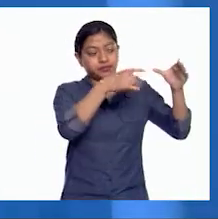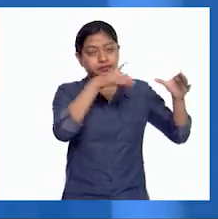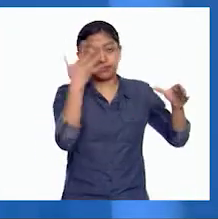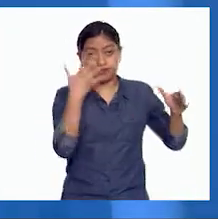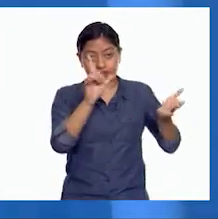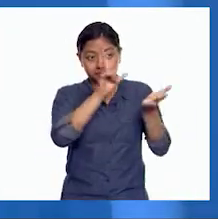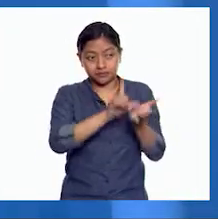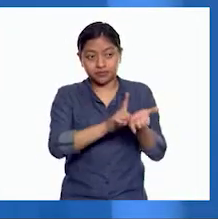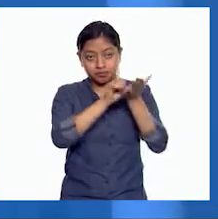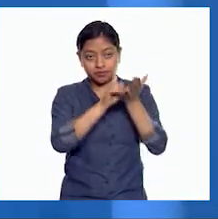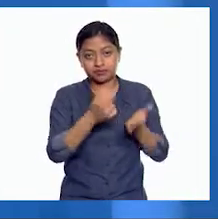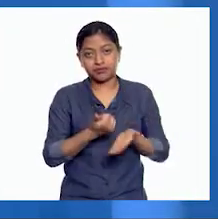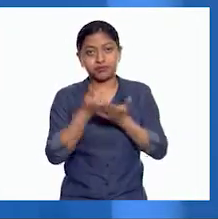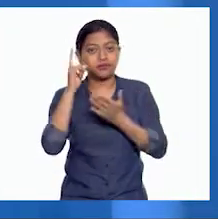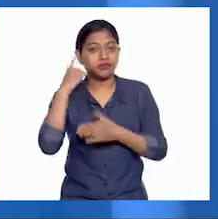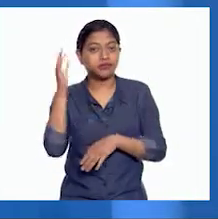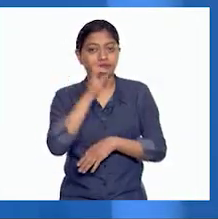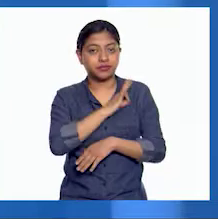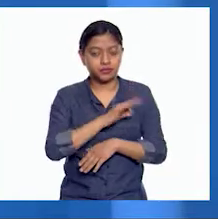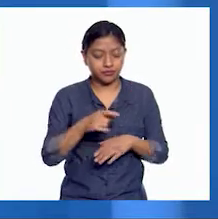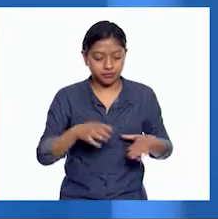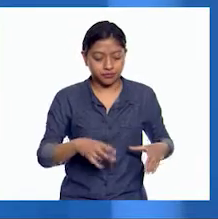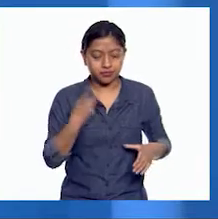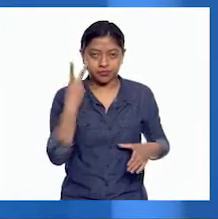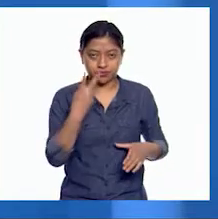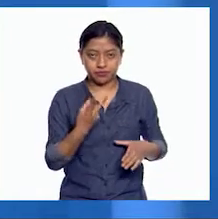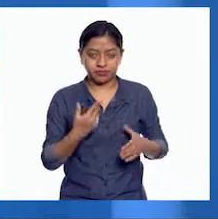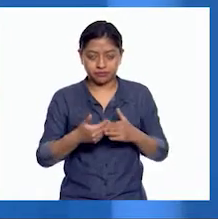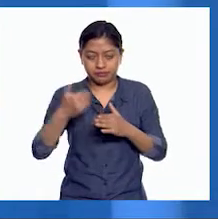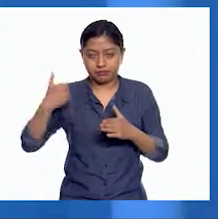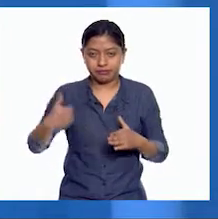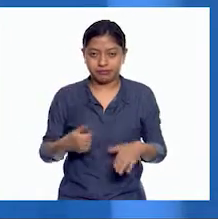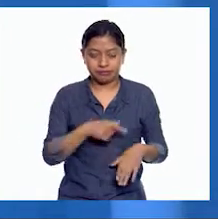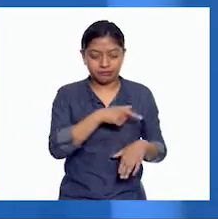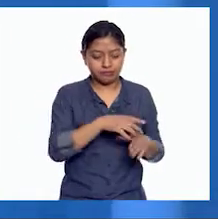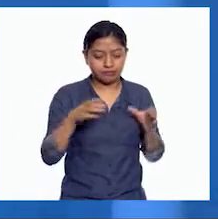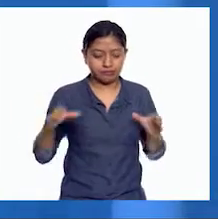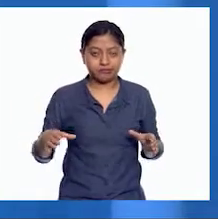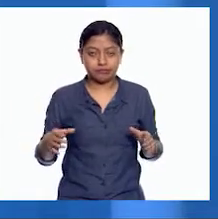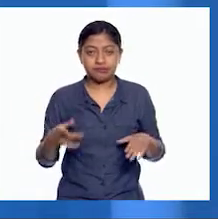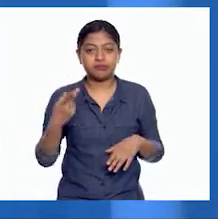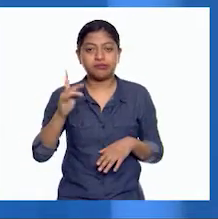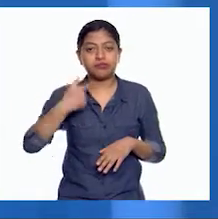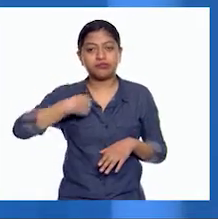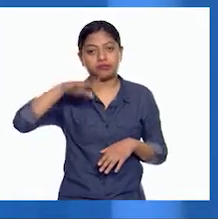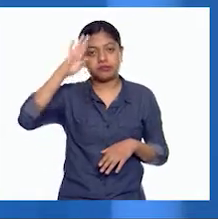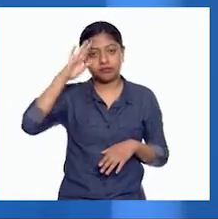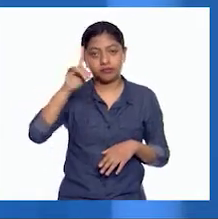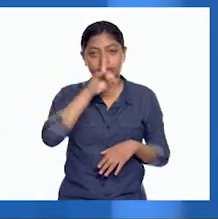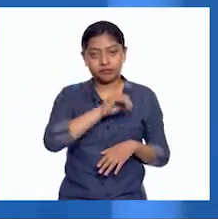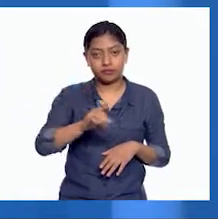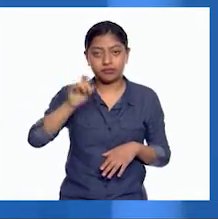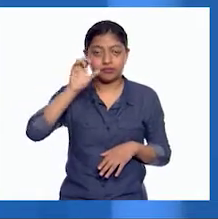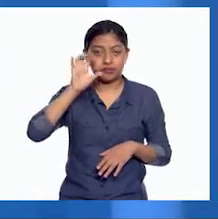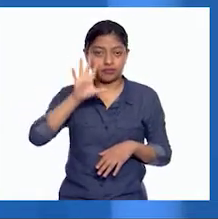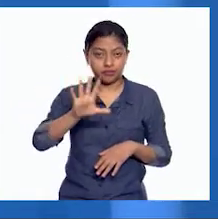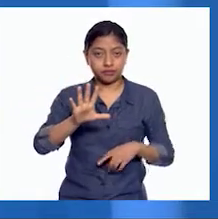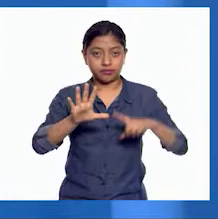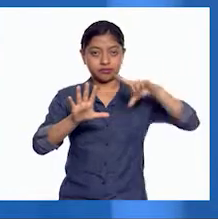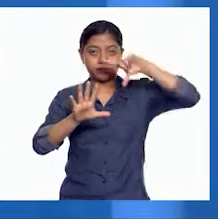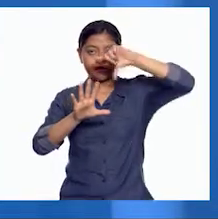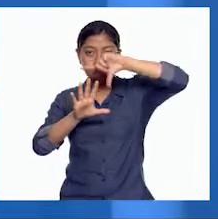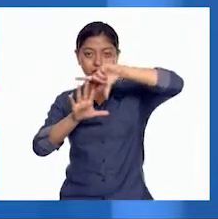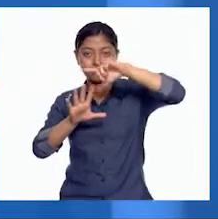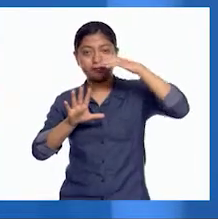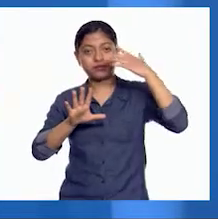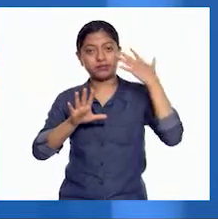5 litros nos sirve para repartir los primeros dos líquidos. Y pienso que 105 se divide exactamente entre